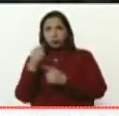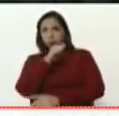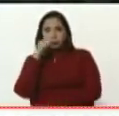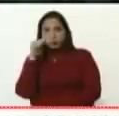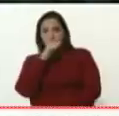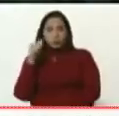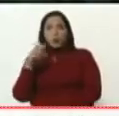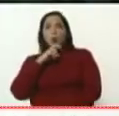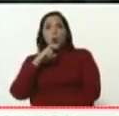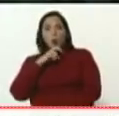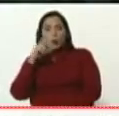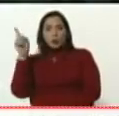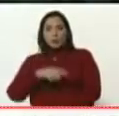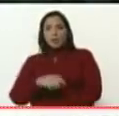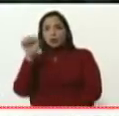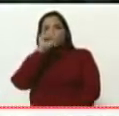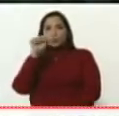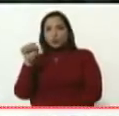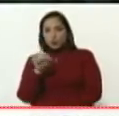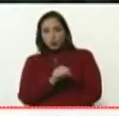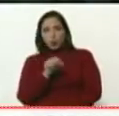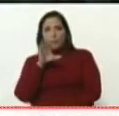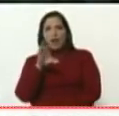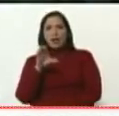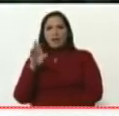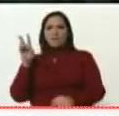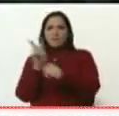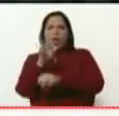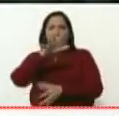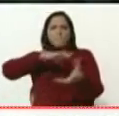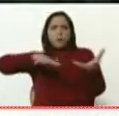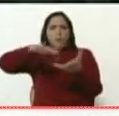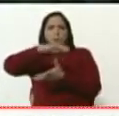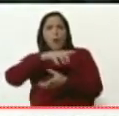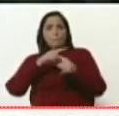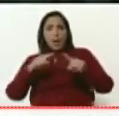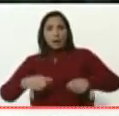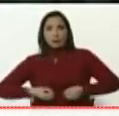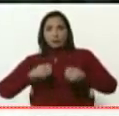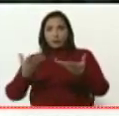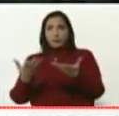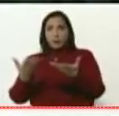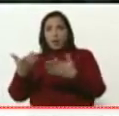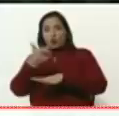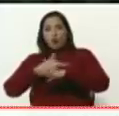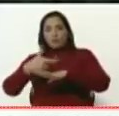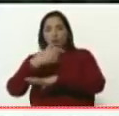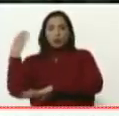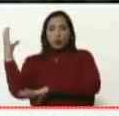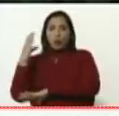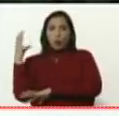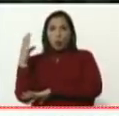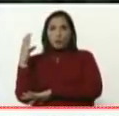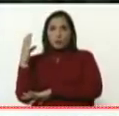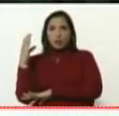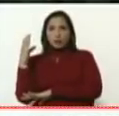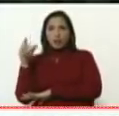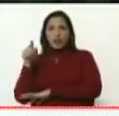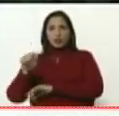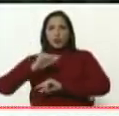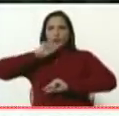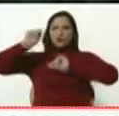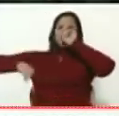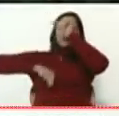el sur del país, para entregarle al gobierno de Colombia estos